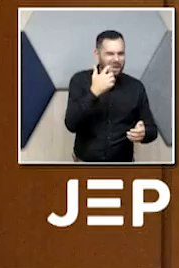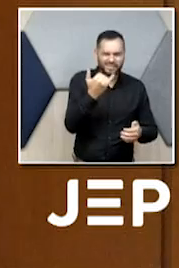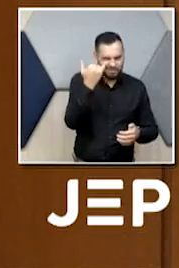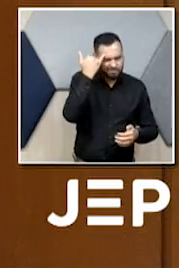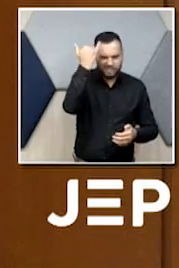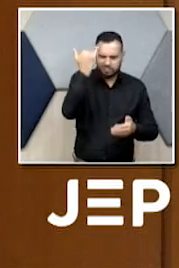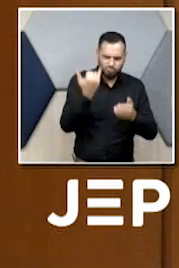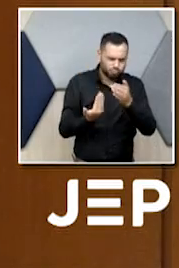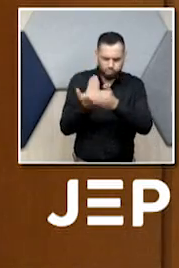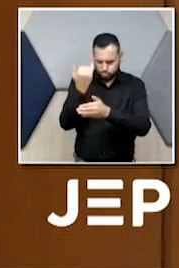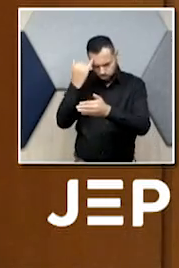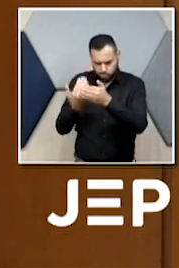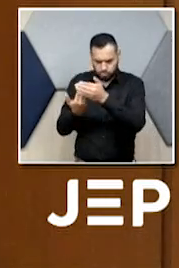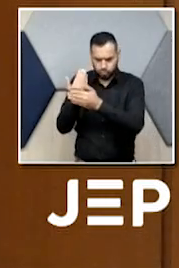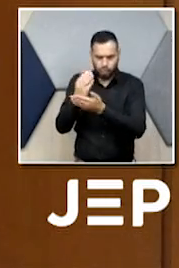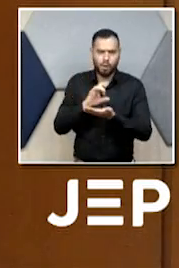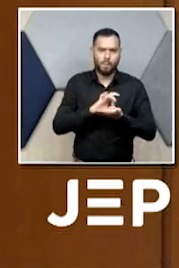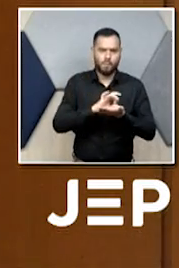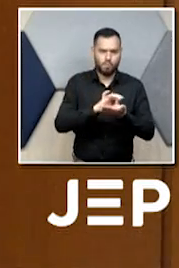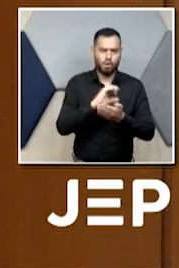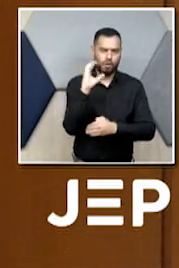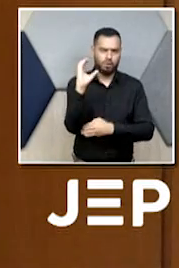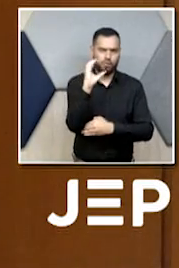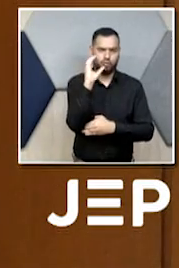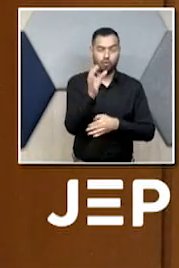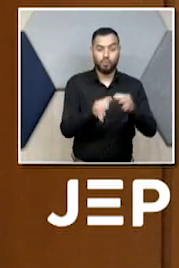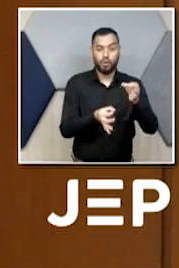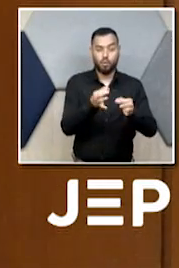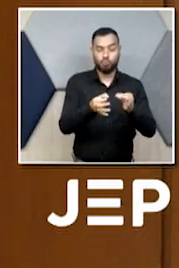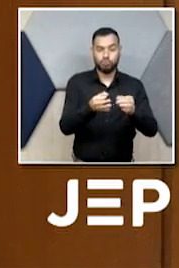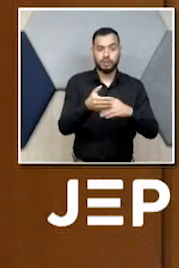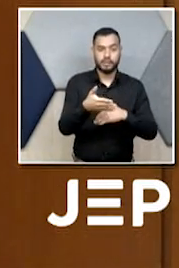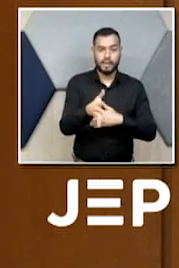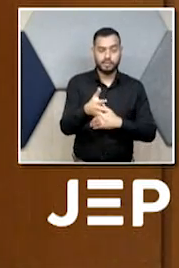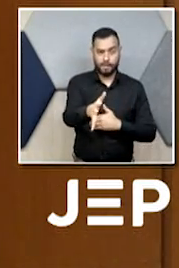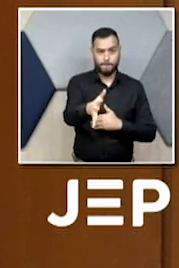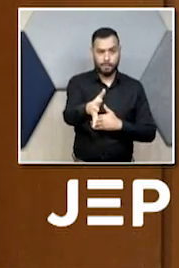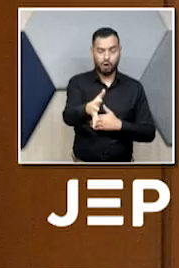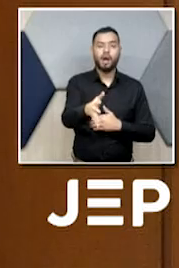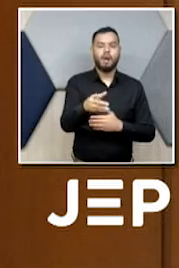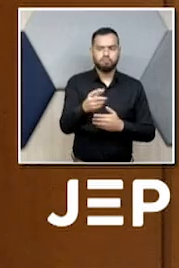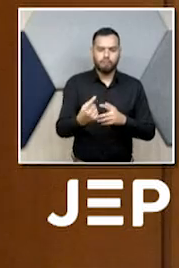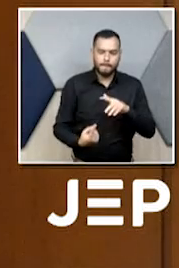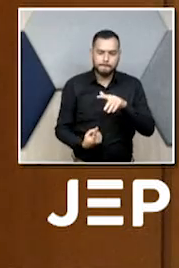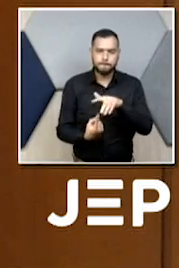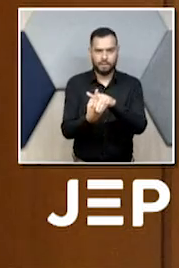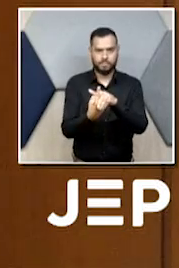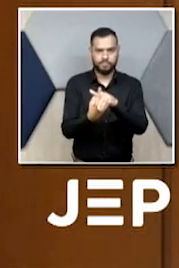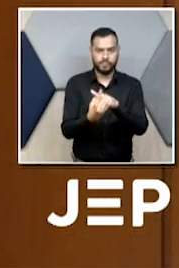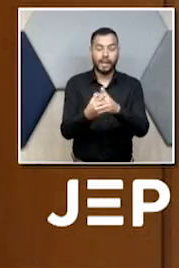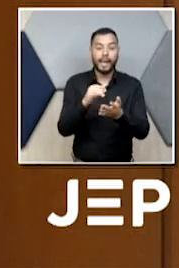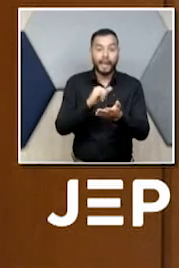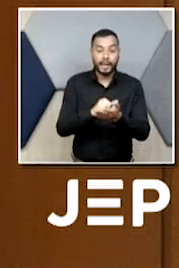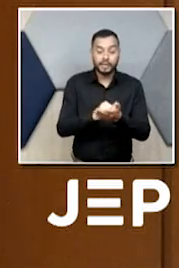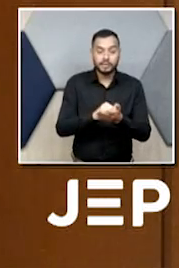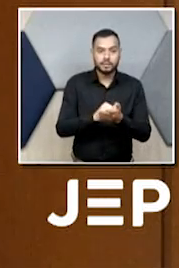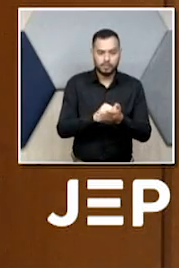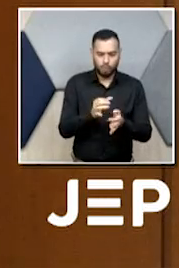el modelo colombiano de justicia transicional introduce, y es la de la justicia